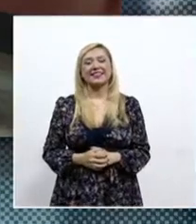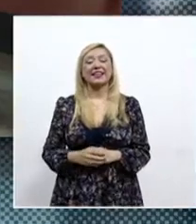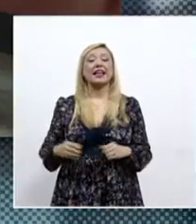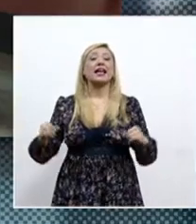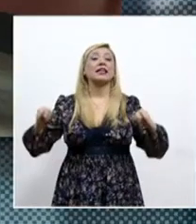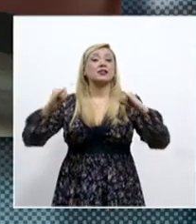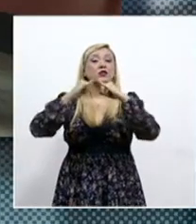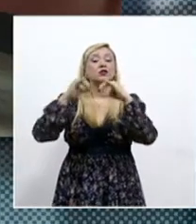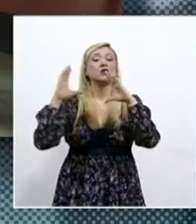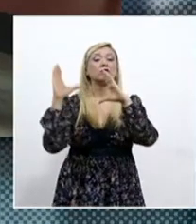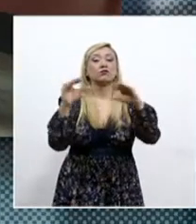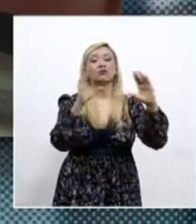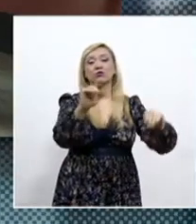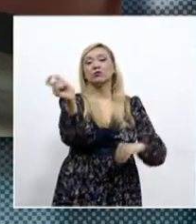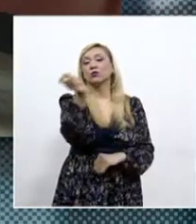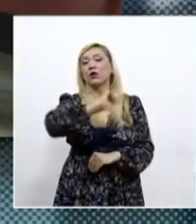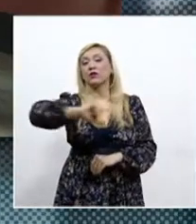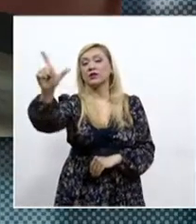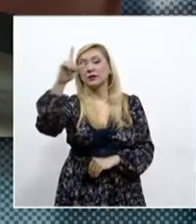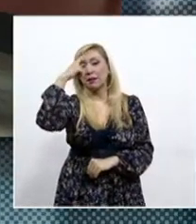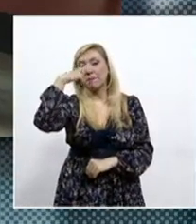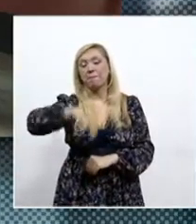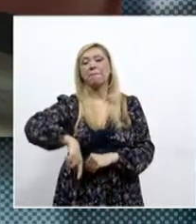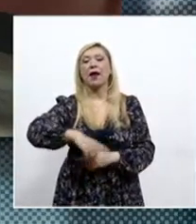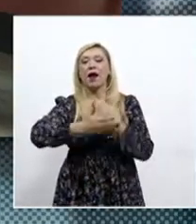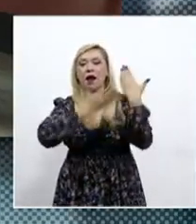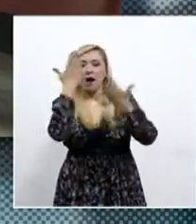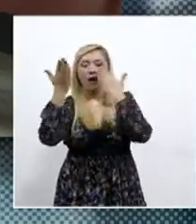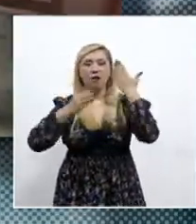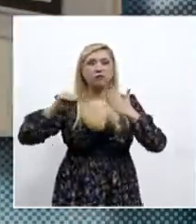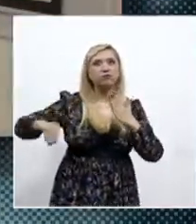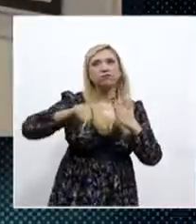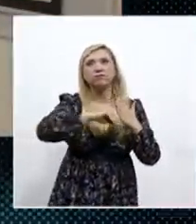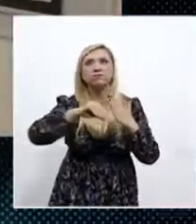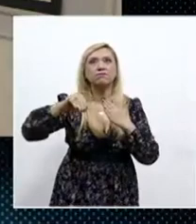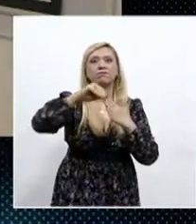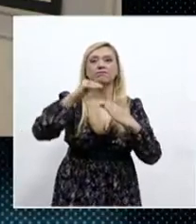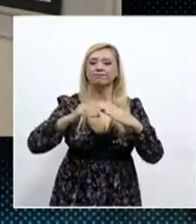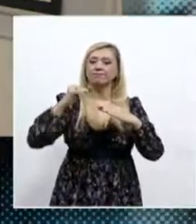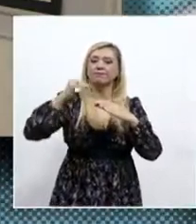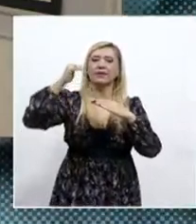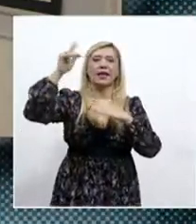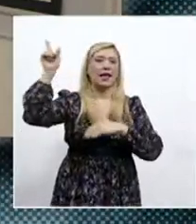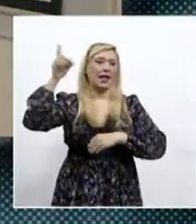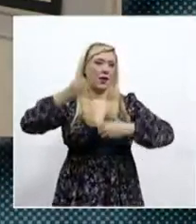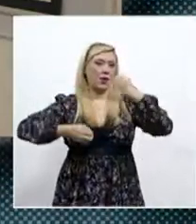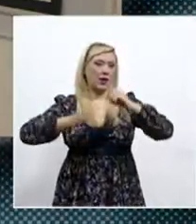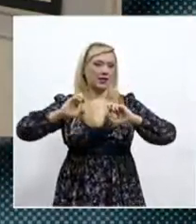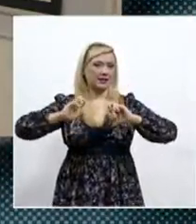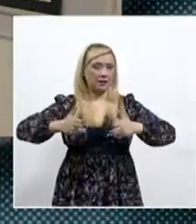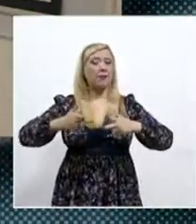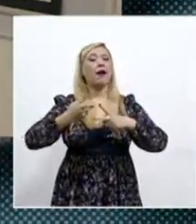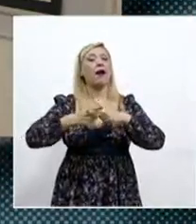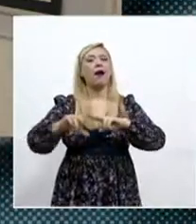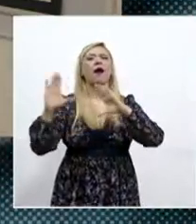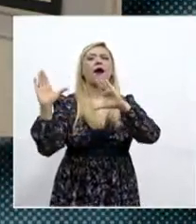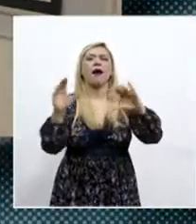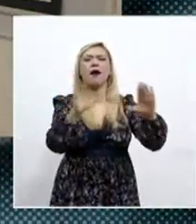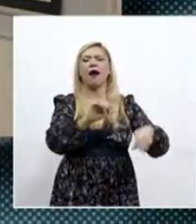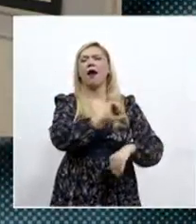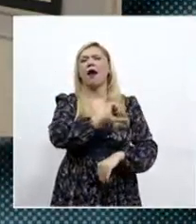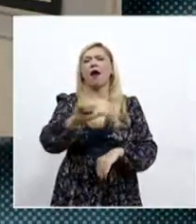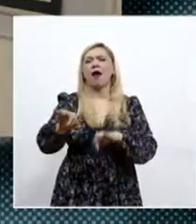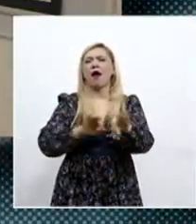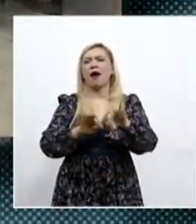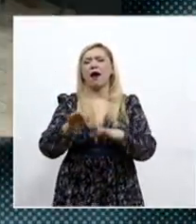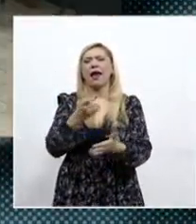un órgano para dirimir los conflictos políticos, para defender y hacer valer el Estado de Derecho y garantizar la transmisión pacífica